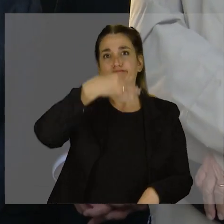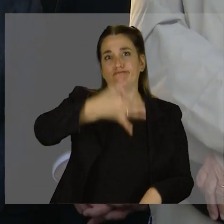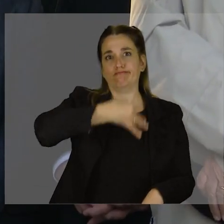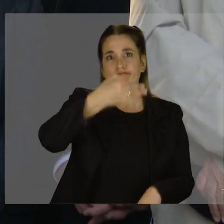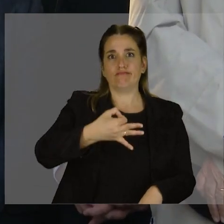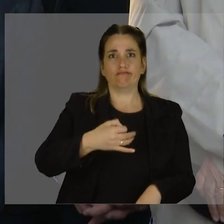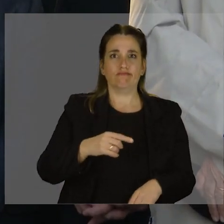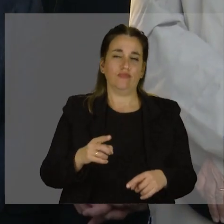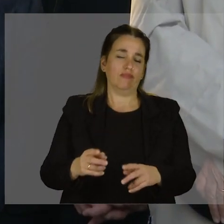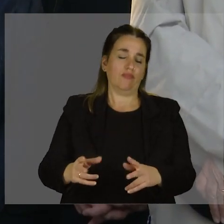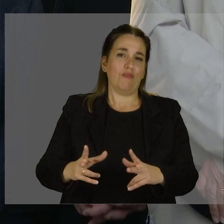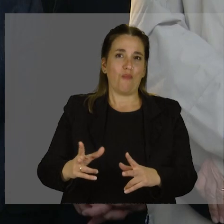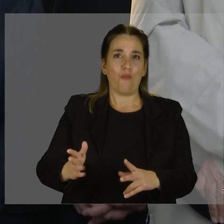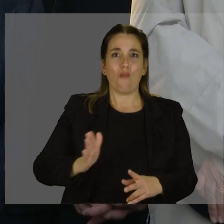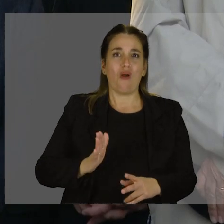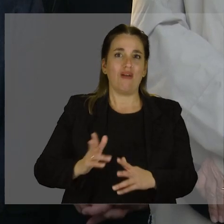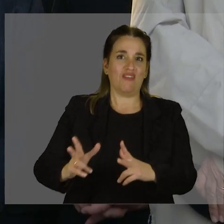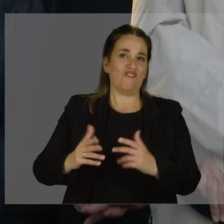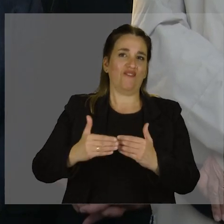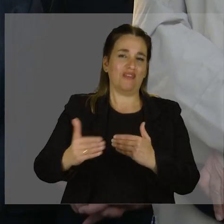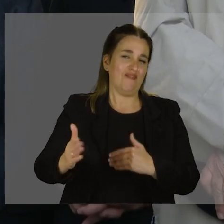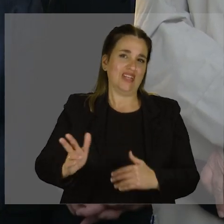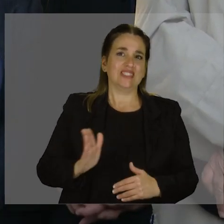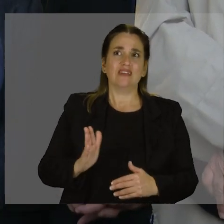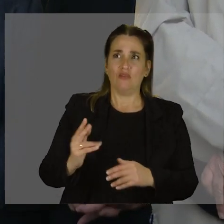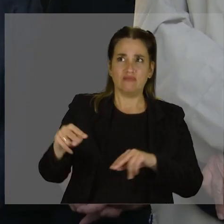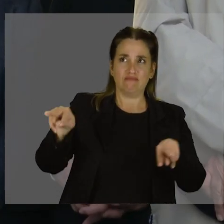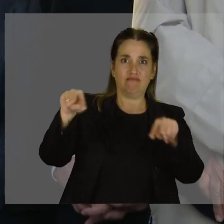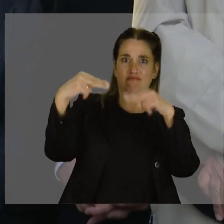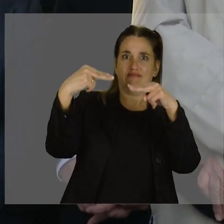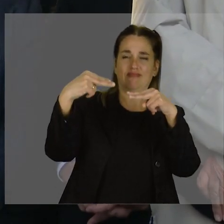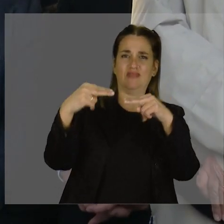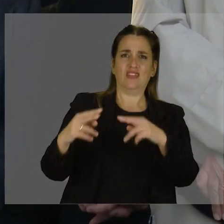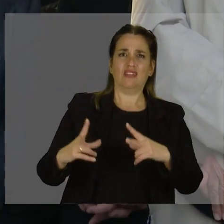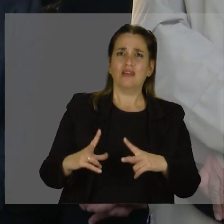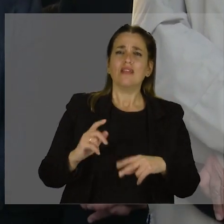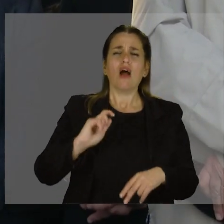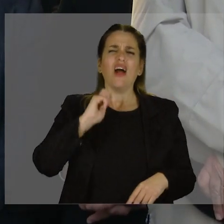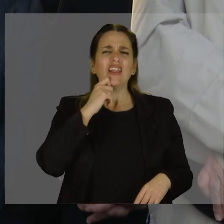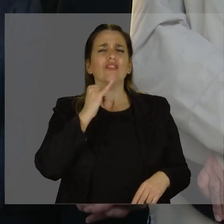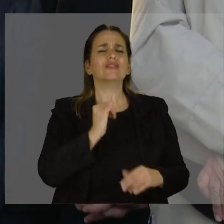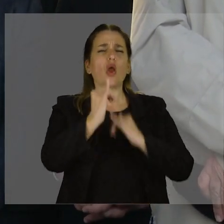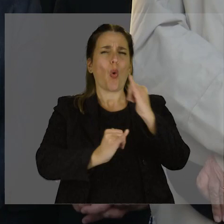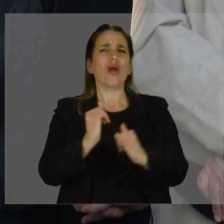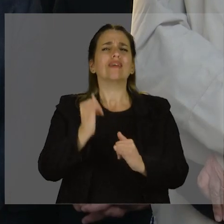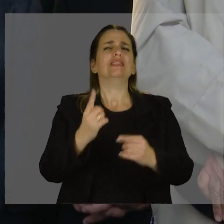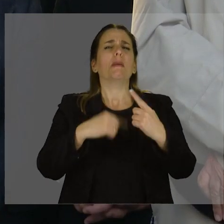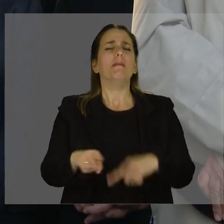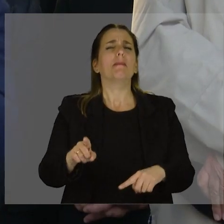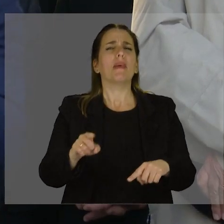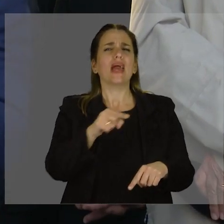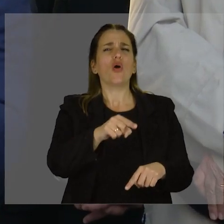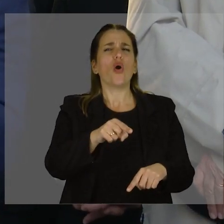terminé, me apuntó directo la señora, vino, se me paró, yo la miré. Me dije, todo muy bonito, me dijo, todo muy